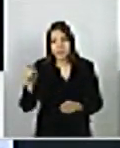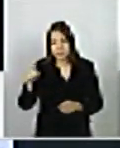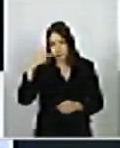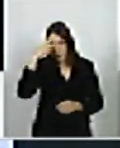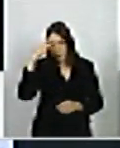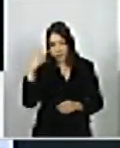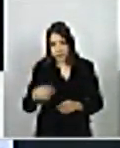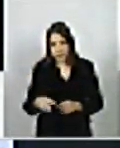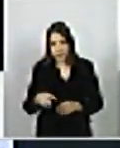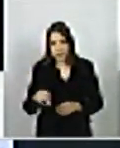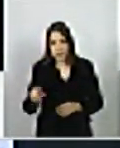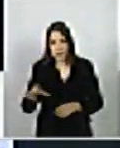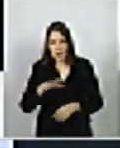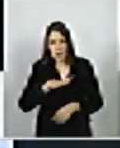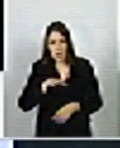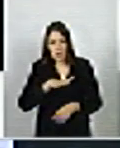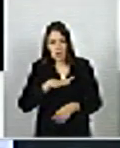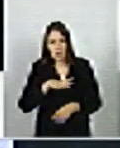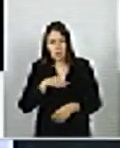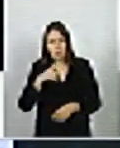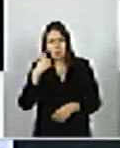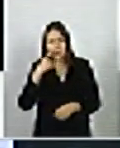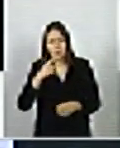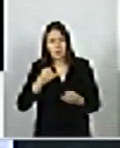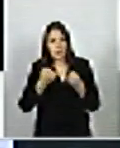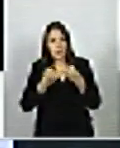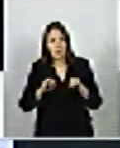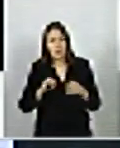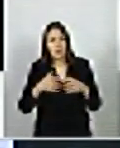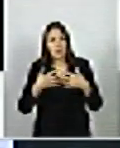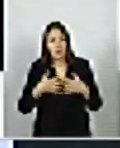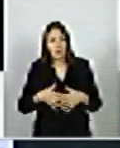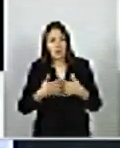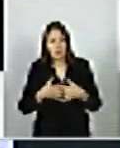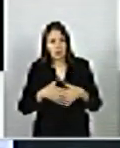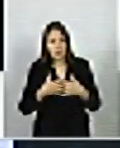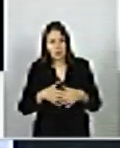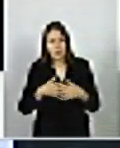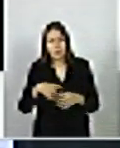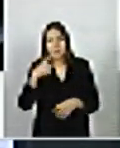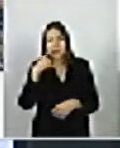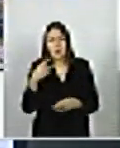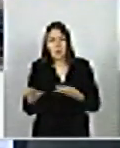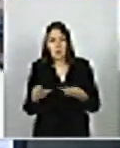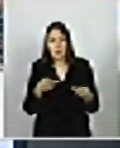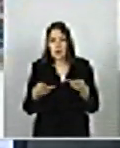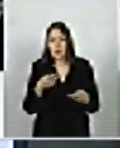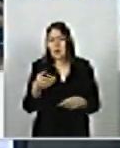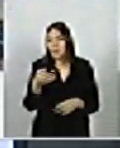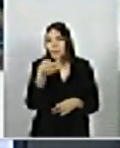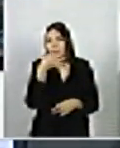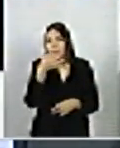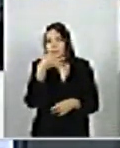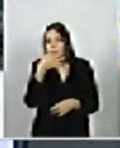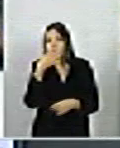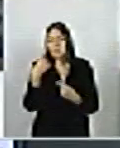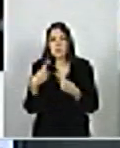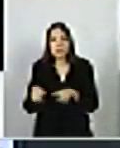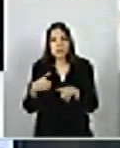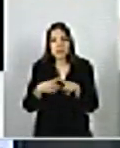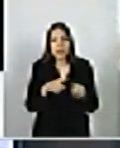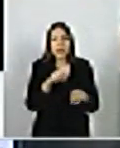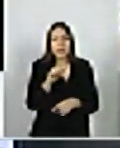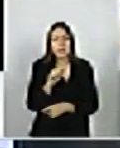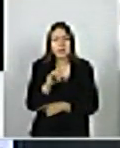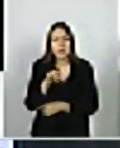empresa descentralizada a una fabricante de aspirinas y otros medicamentos. No